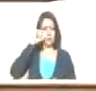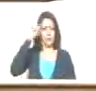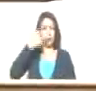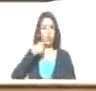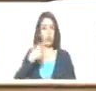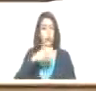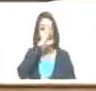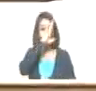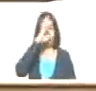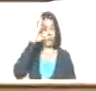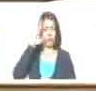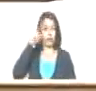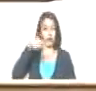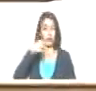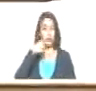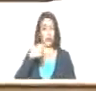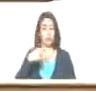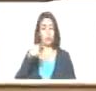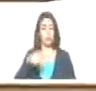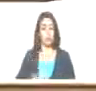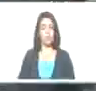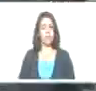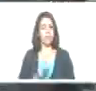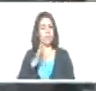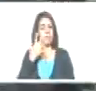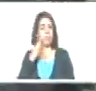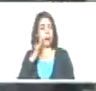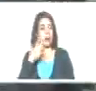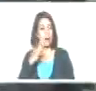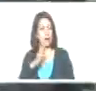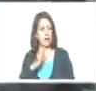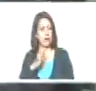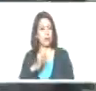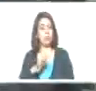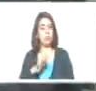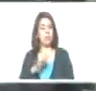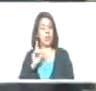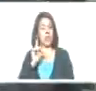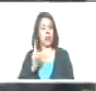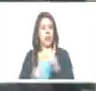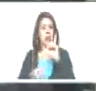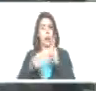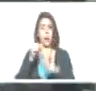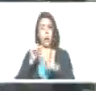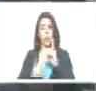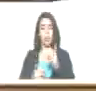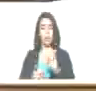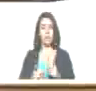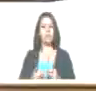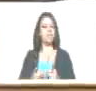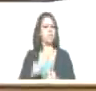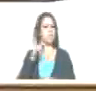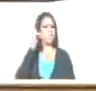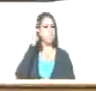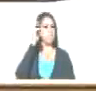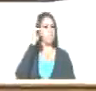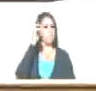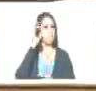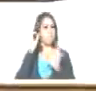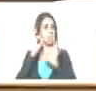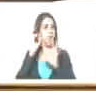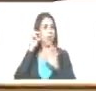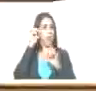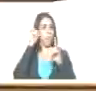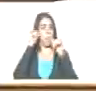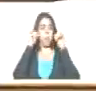Cabello, y pareciera, diera la impresión de que algunos son duros de oído. Que